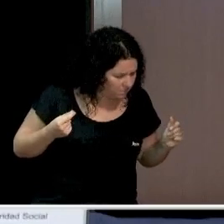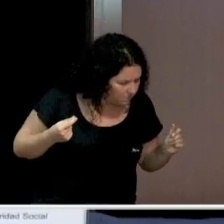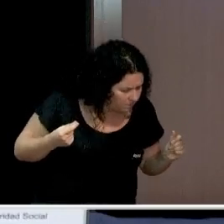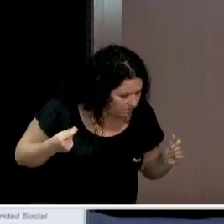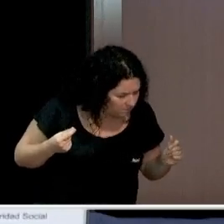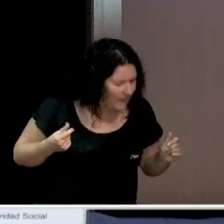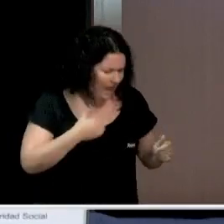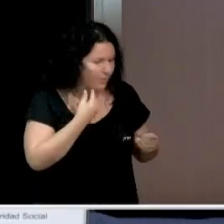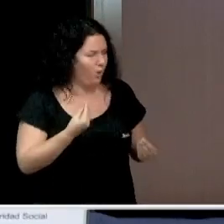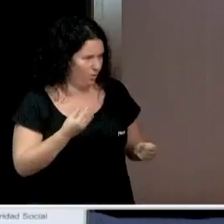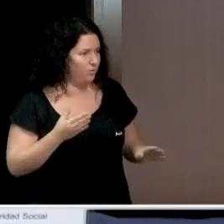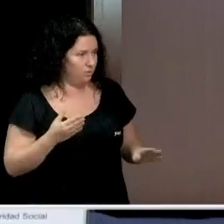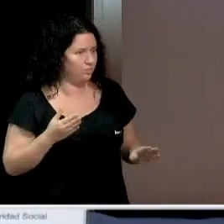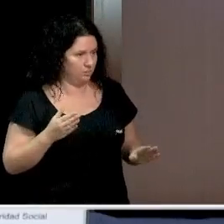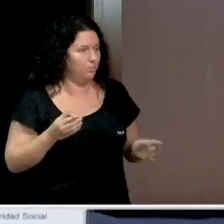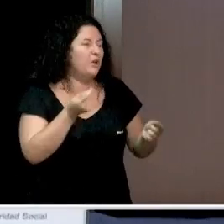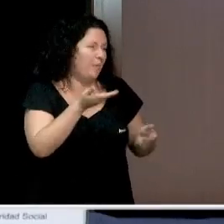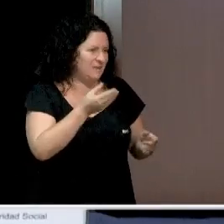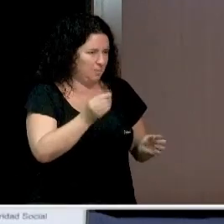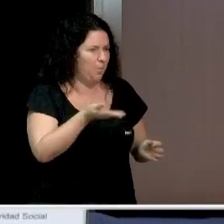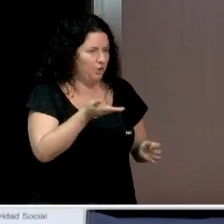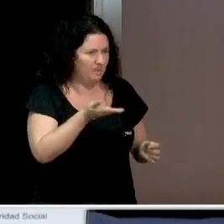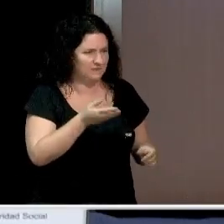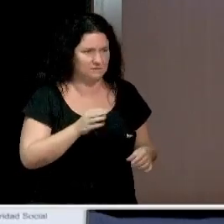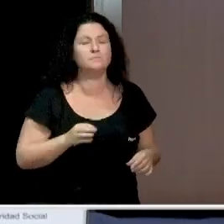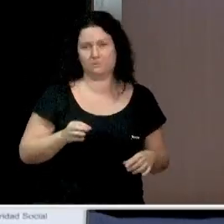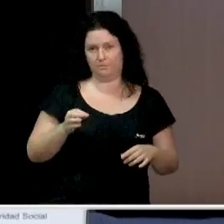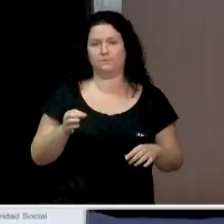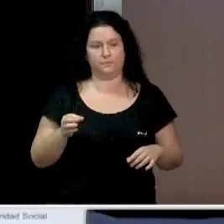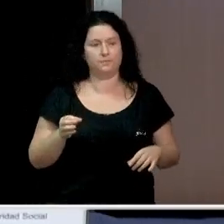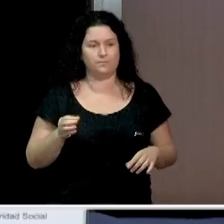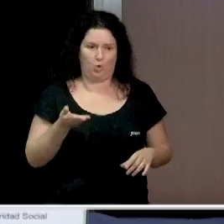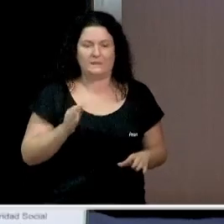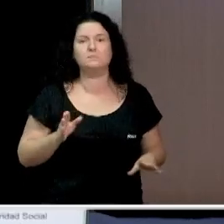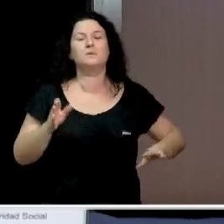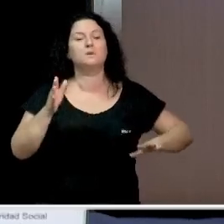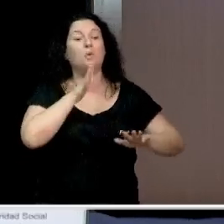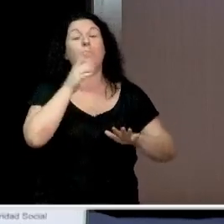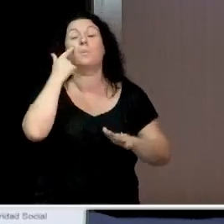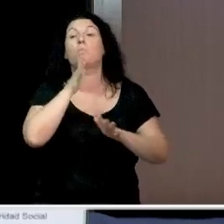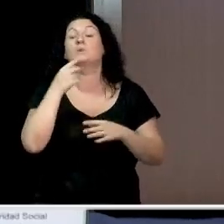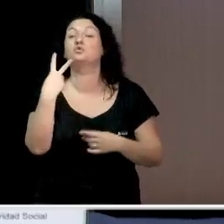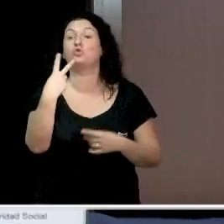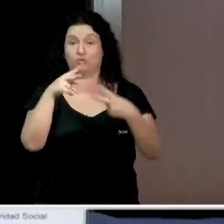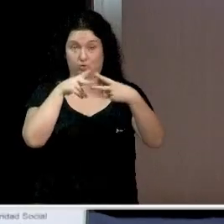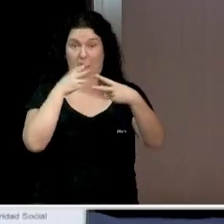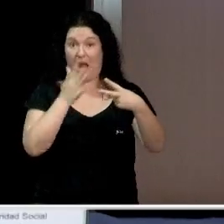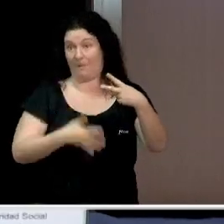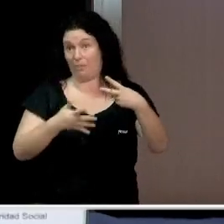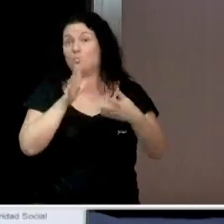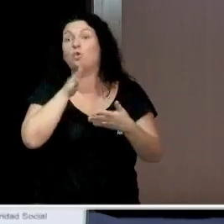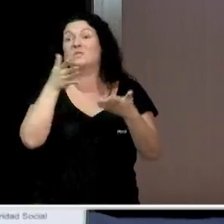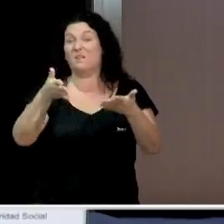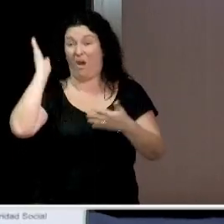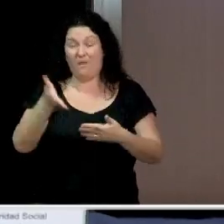su escasa implantación, pivotan dos tipos de causas, dos tipos de factores. Uno de carácter general y que